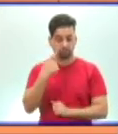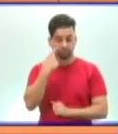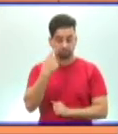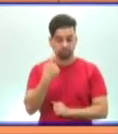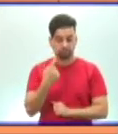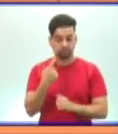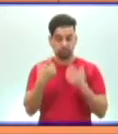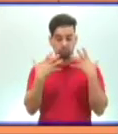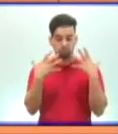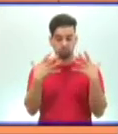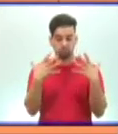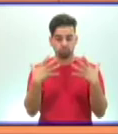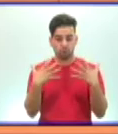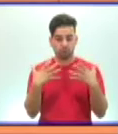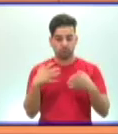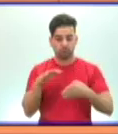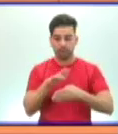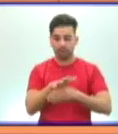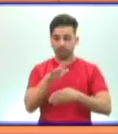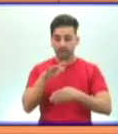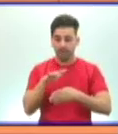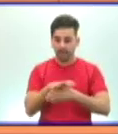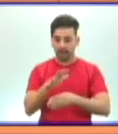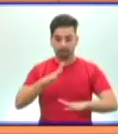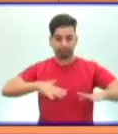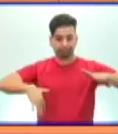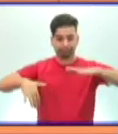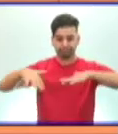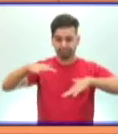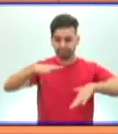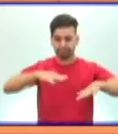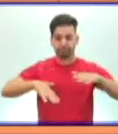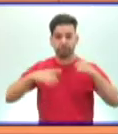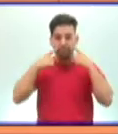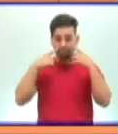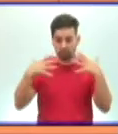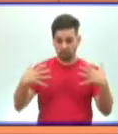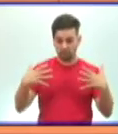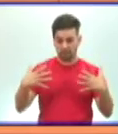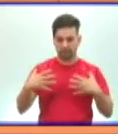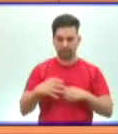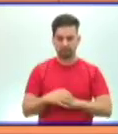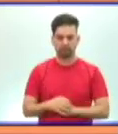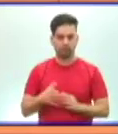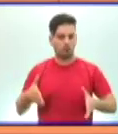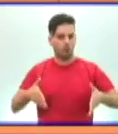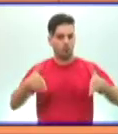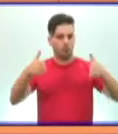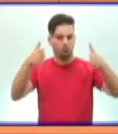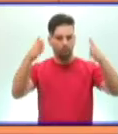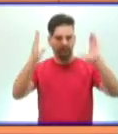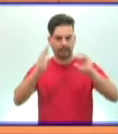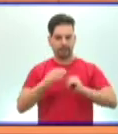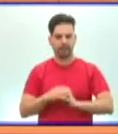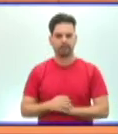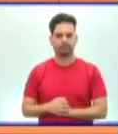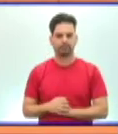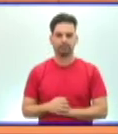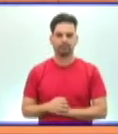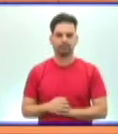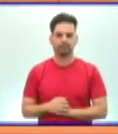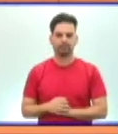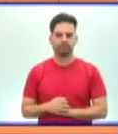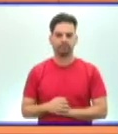económico imprescindible para nuestro archipiélago. Los hoteles, el destino Sol y Playa en nuestro